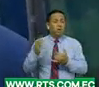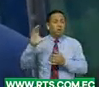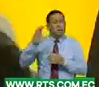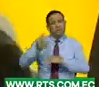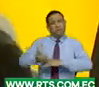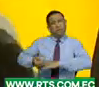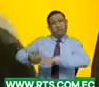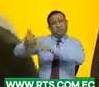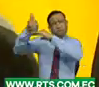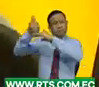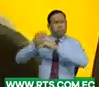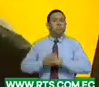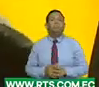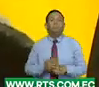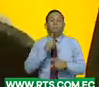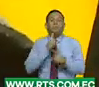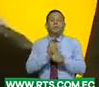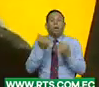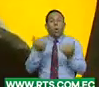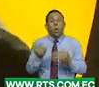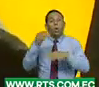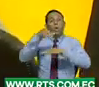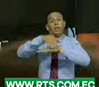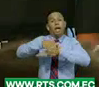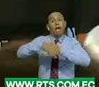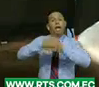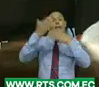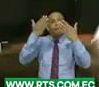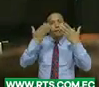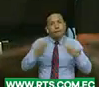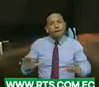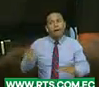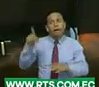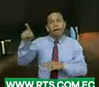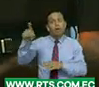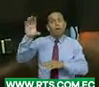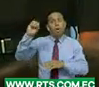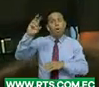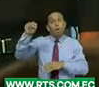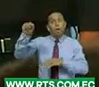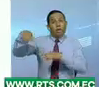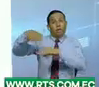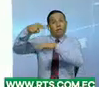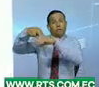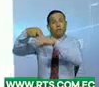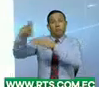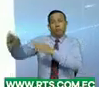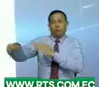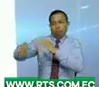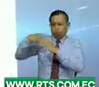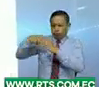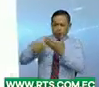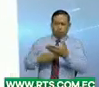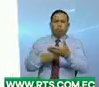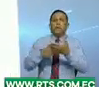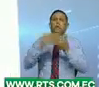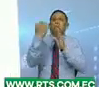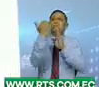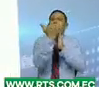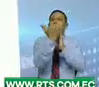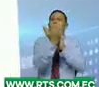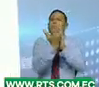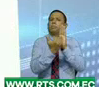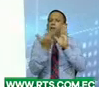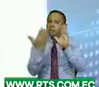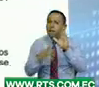y en efecto en horas de la tarde de este martes mediante una resolución del coe cantonal se estipularon diversos puntos para contener la propagación del